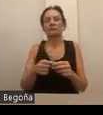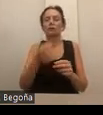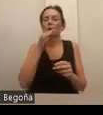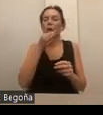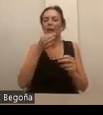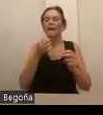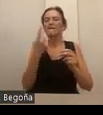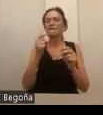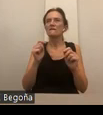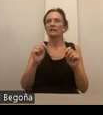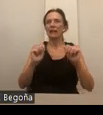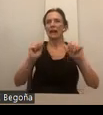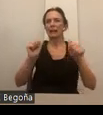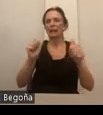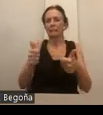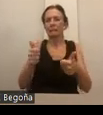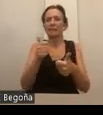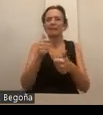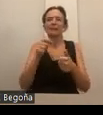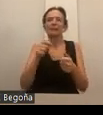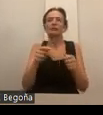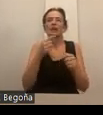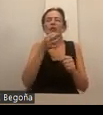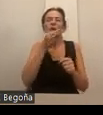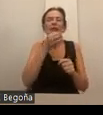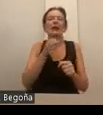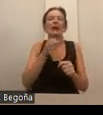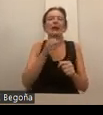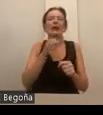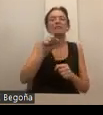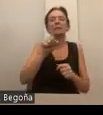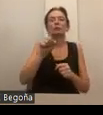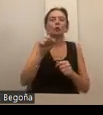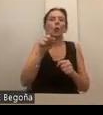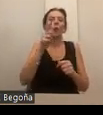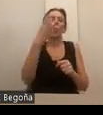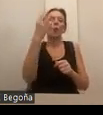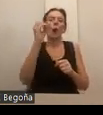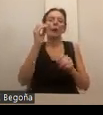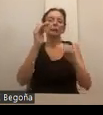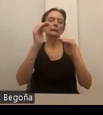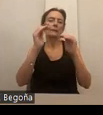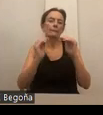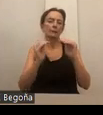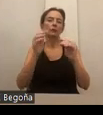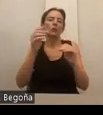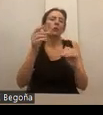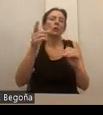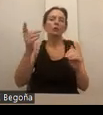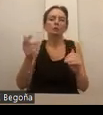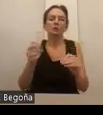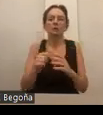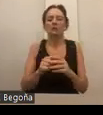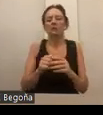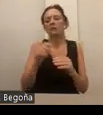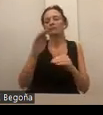glucemia en ayuno por encima de 140 o una glucemia en ayuno o sin ayuno por encima de 200 o dos niveles en